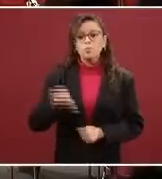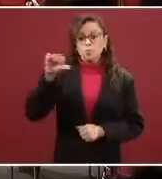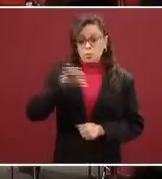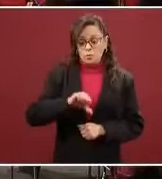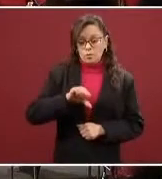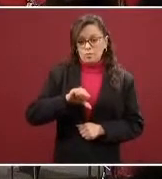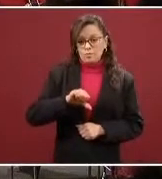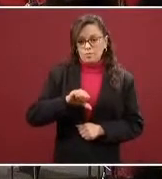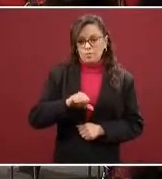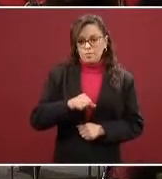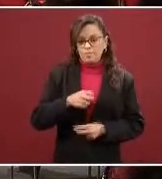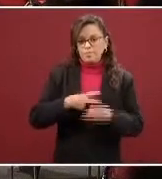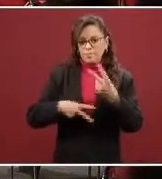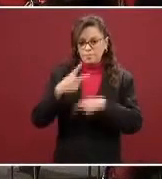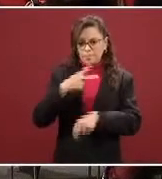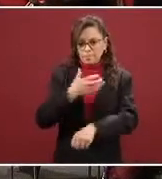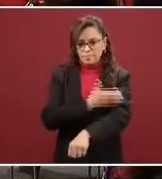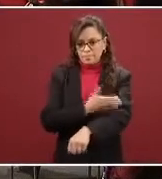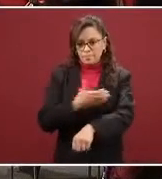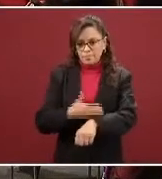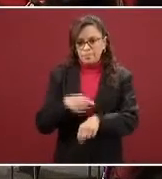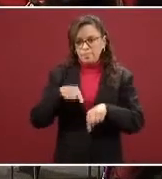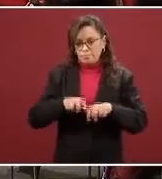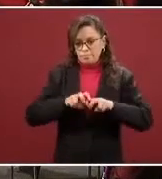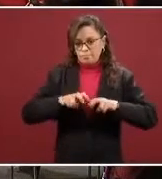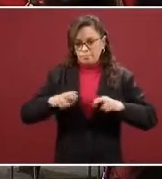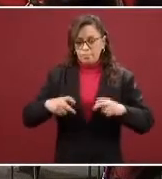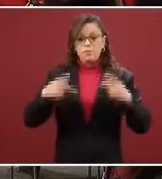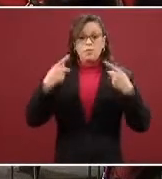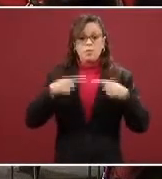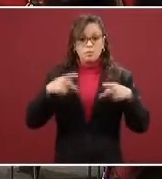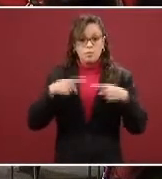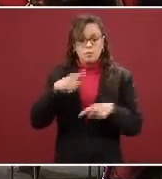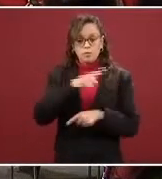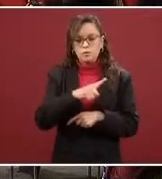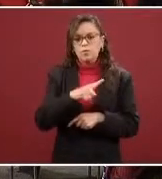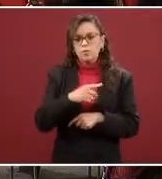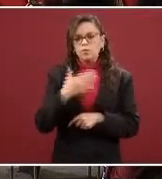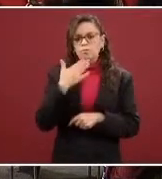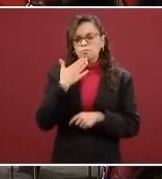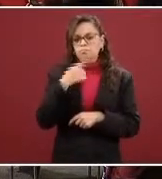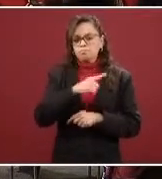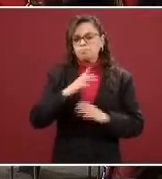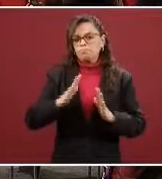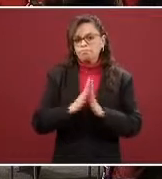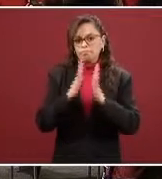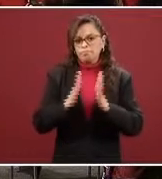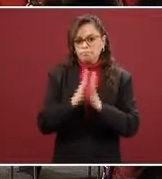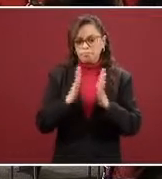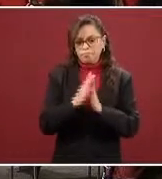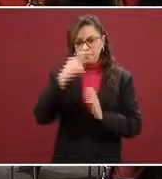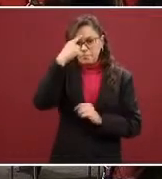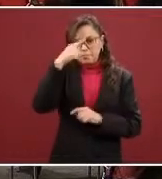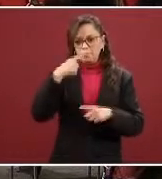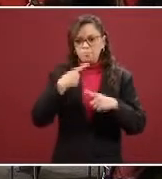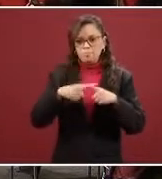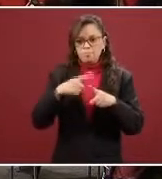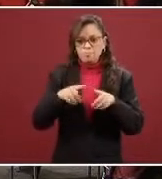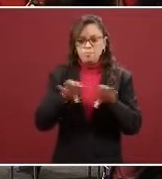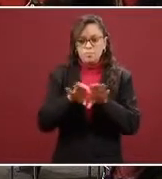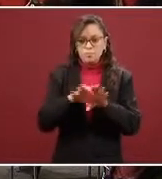acompañan también personas que en su momento están participando activamente en las acciones de preparación